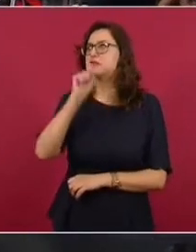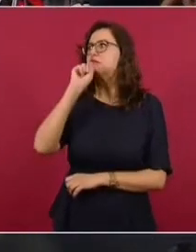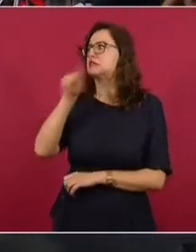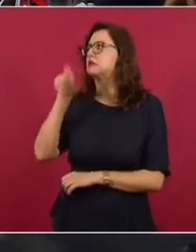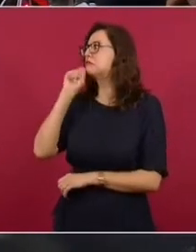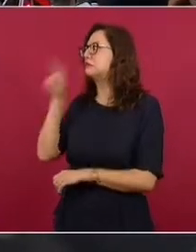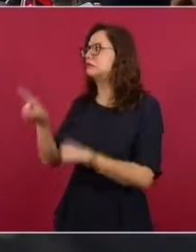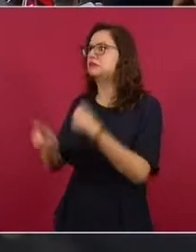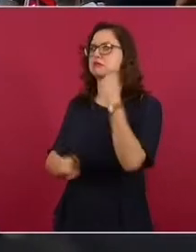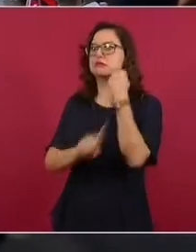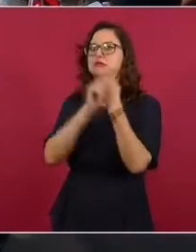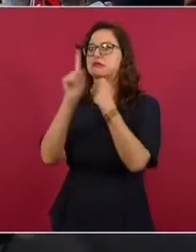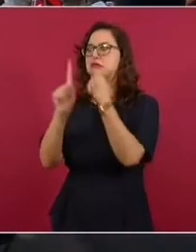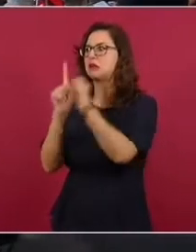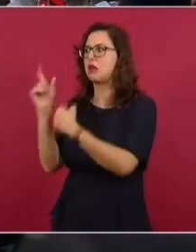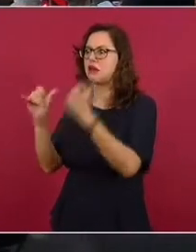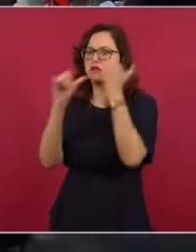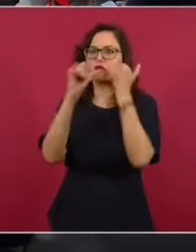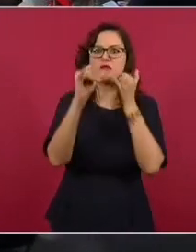Entonces,